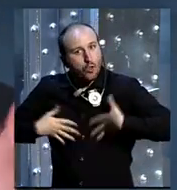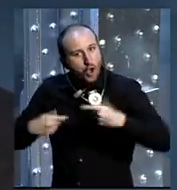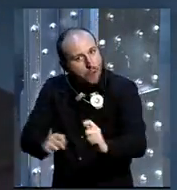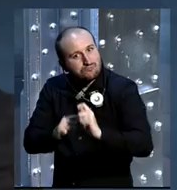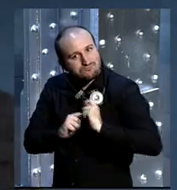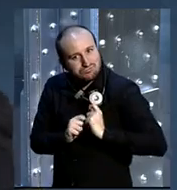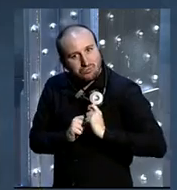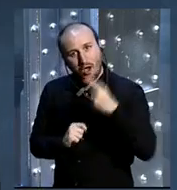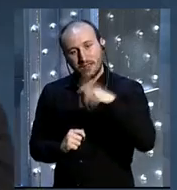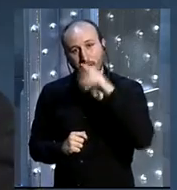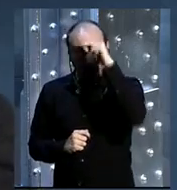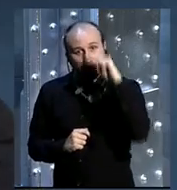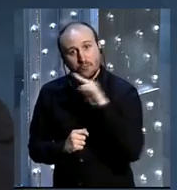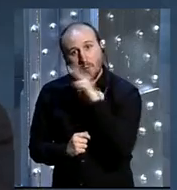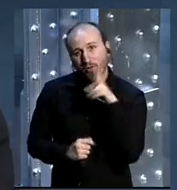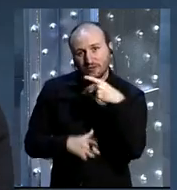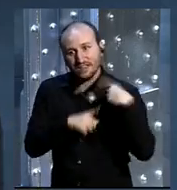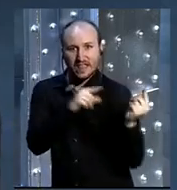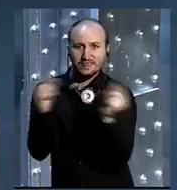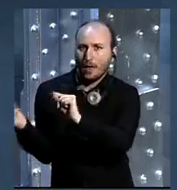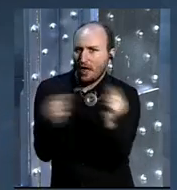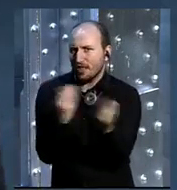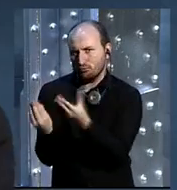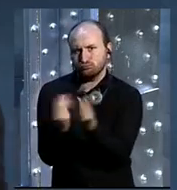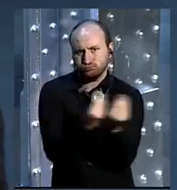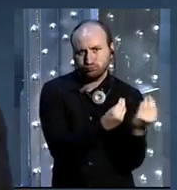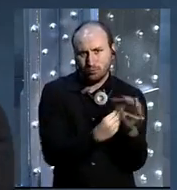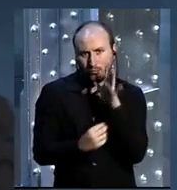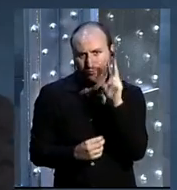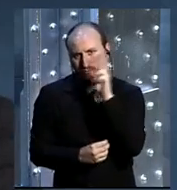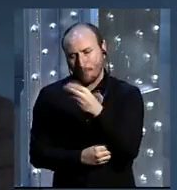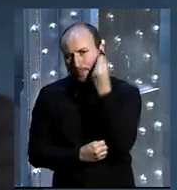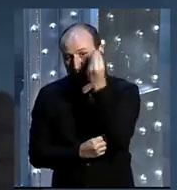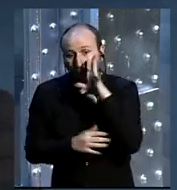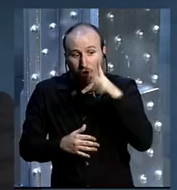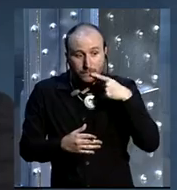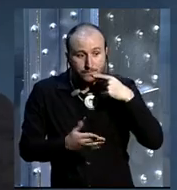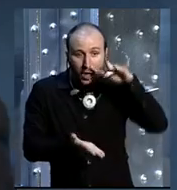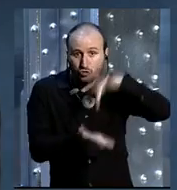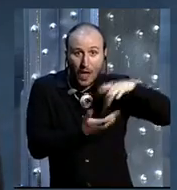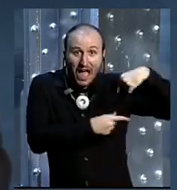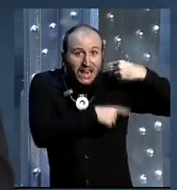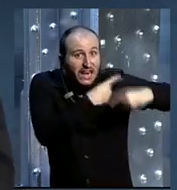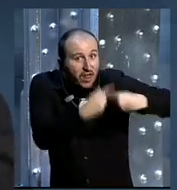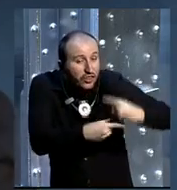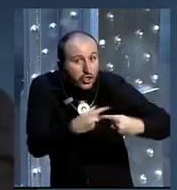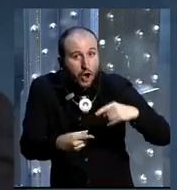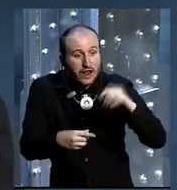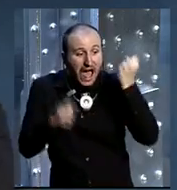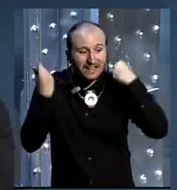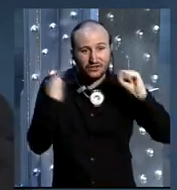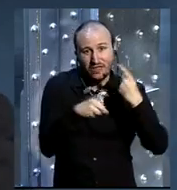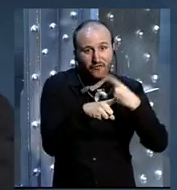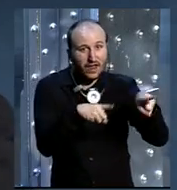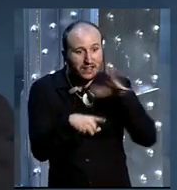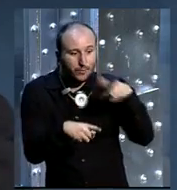puede ser un debate bastante acalorado, bastante candente, porque las siguientes generaciones tienen una actitud distinta a la que nosotros podemos tener